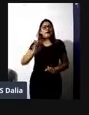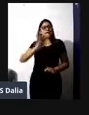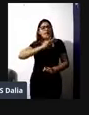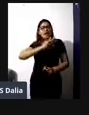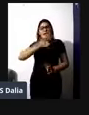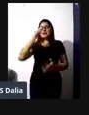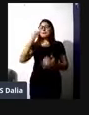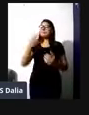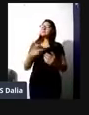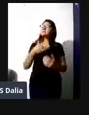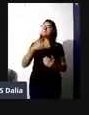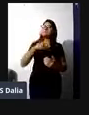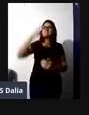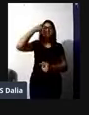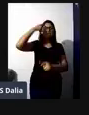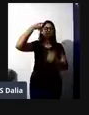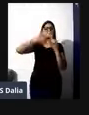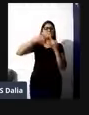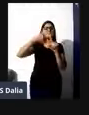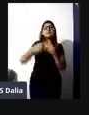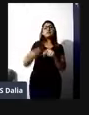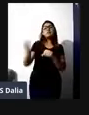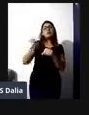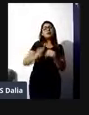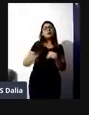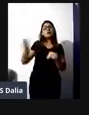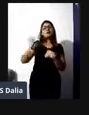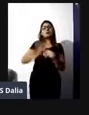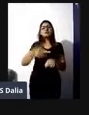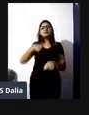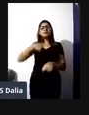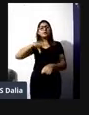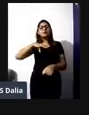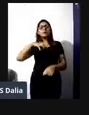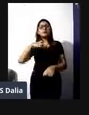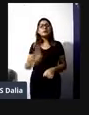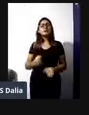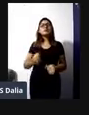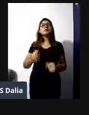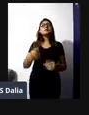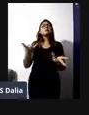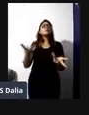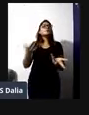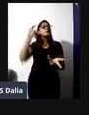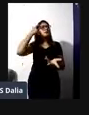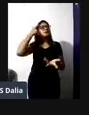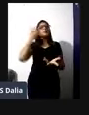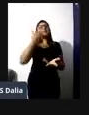me levanto todos los días y trato de estar en alta frecuencia porque